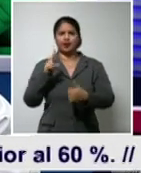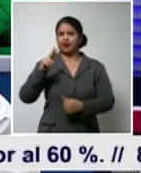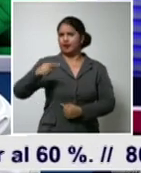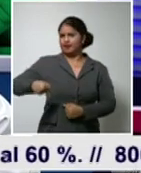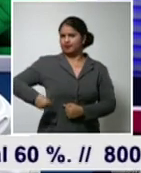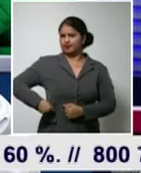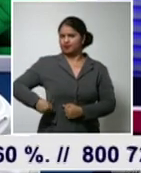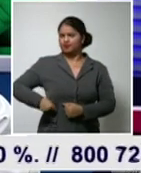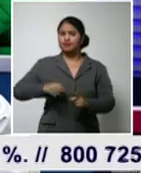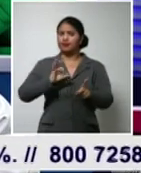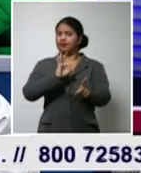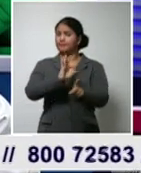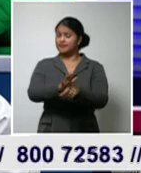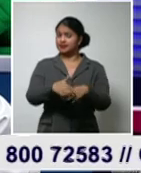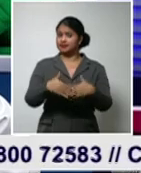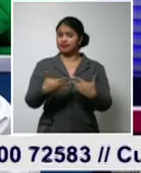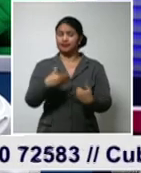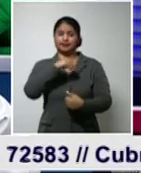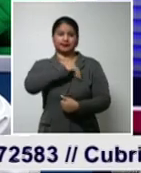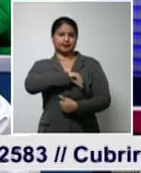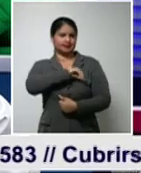Comenzó con síntomas,